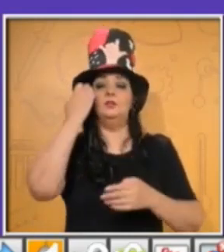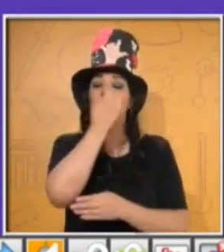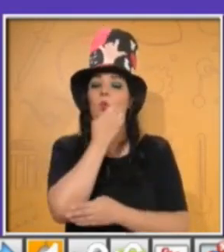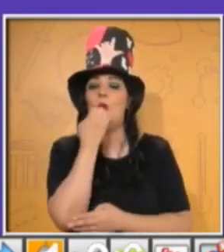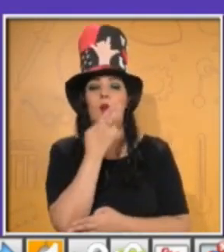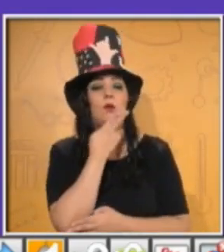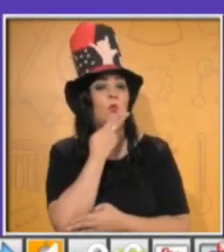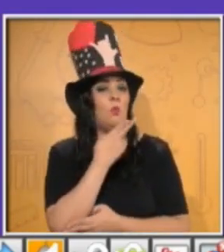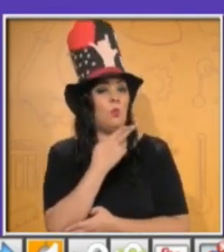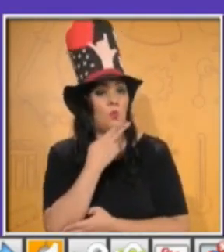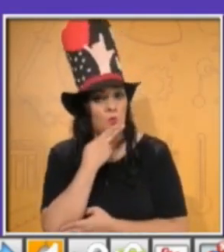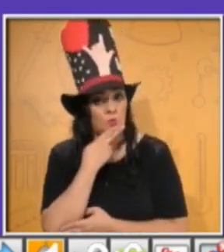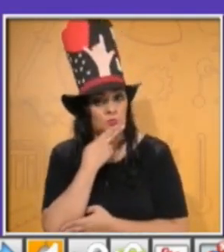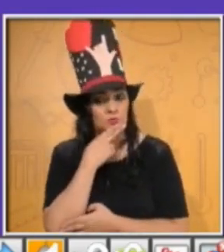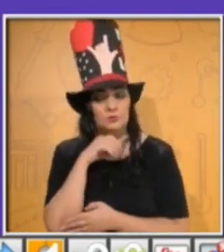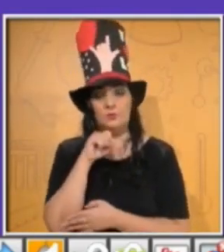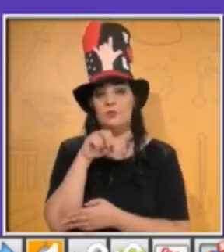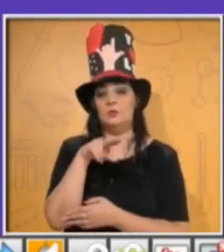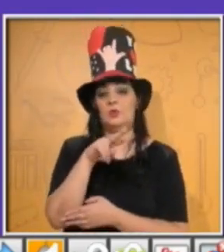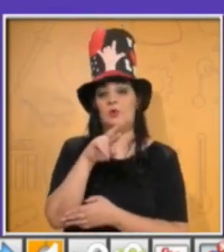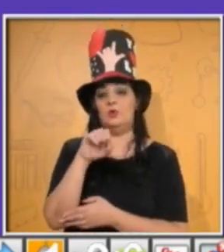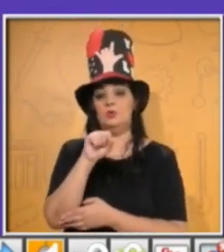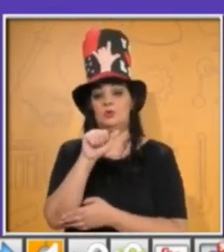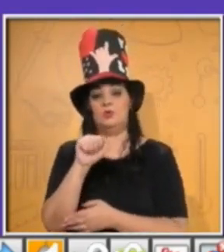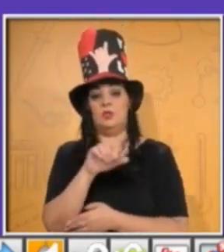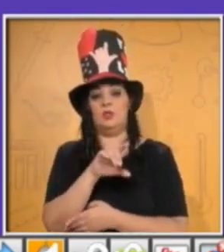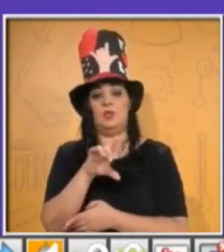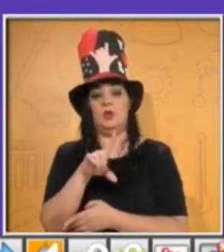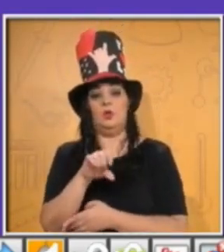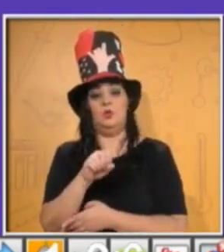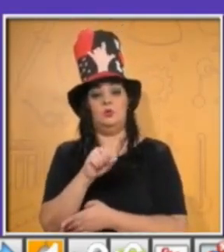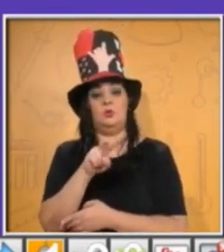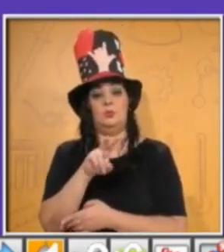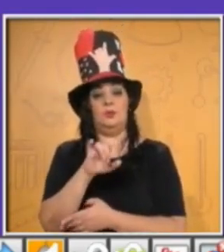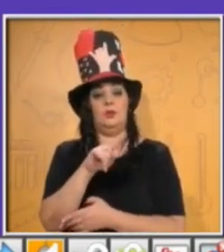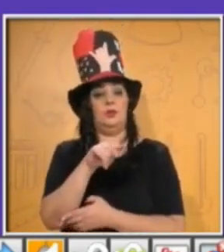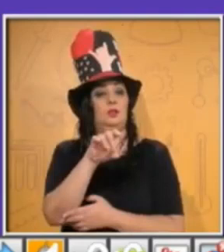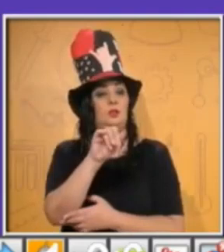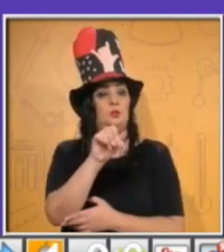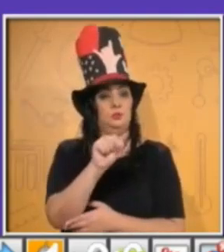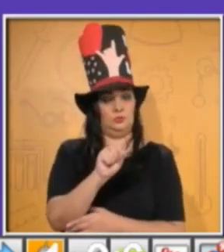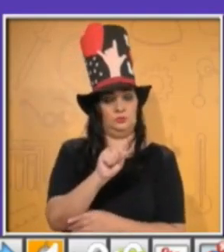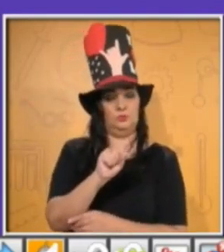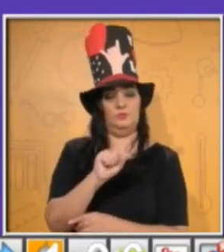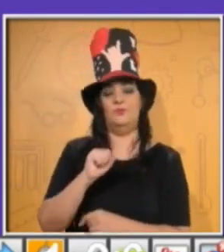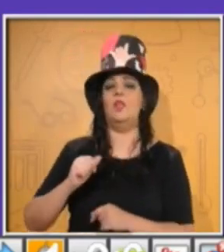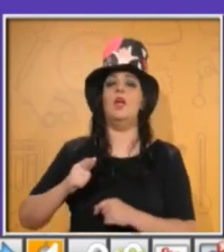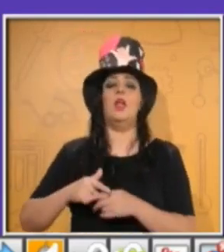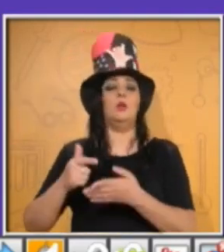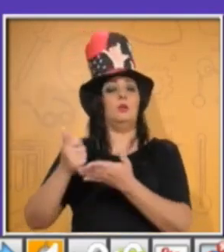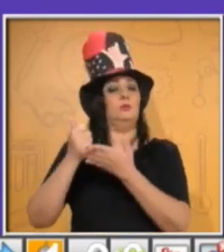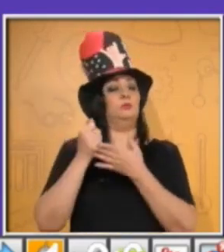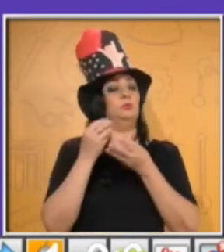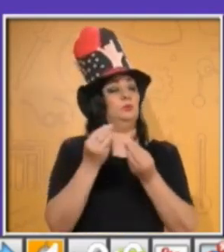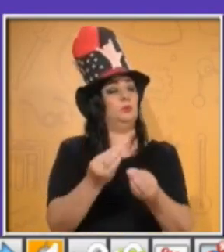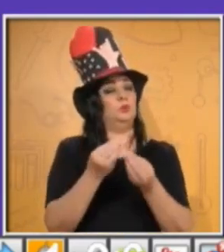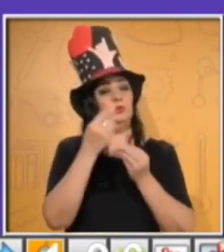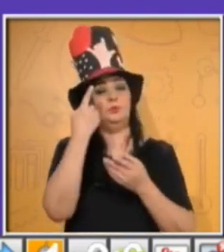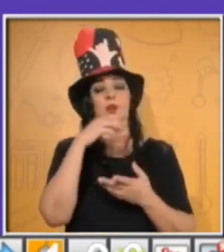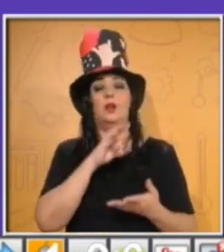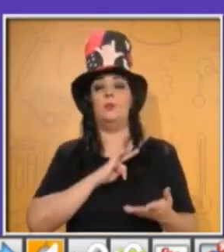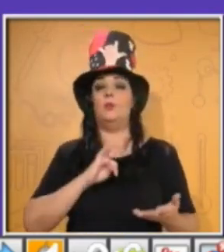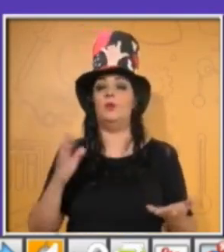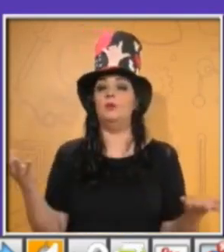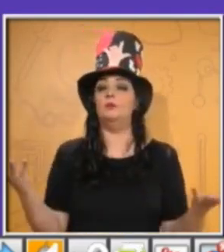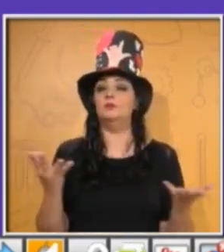los elementos de la rosa de los vientos. Yo creo que algo que nos ayudaría mucho para poder realizar esta tarea